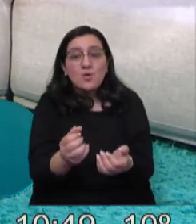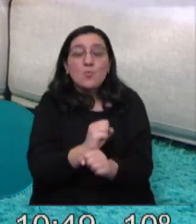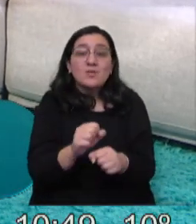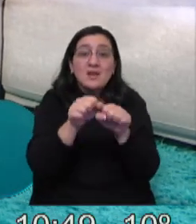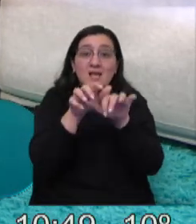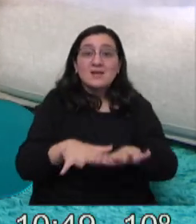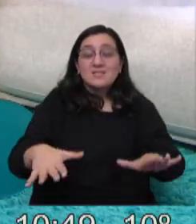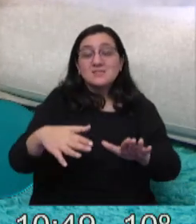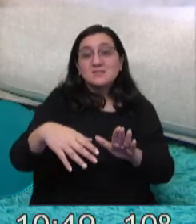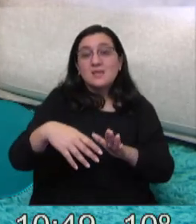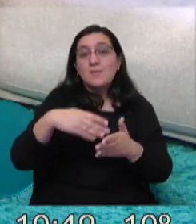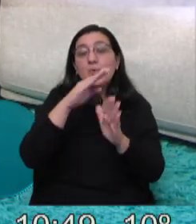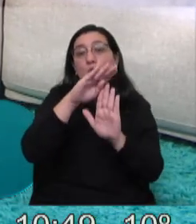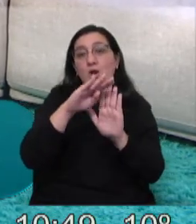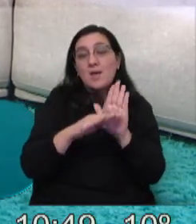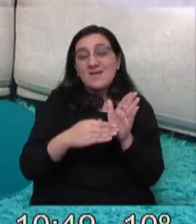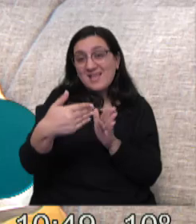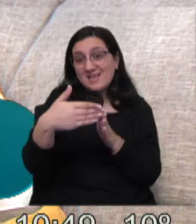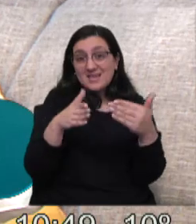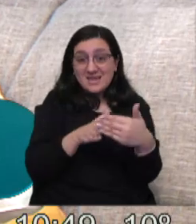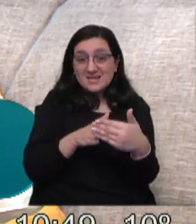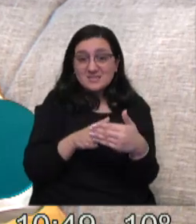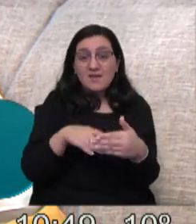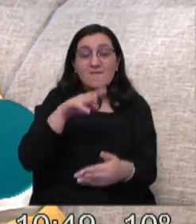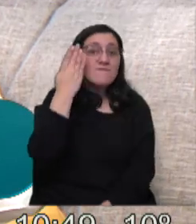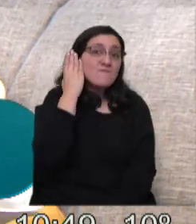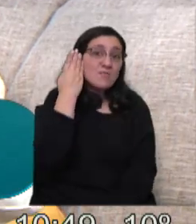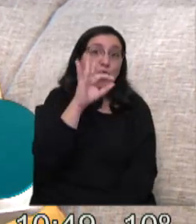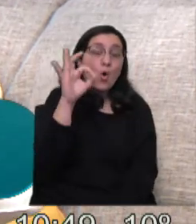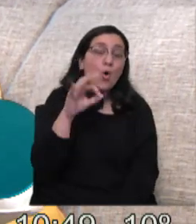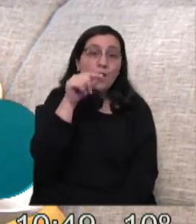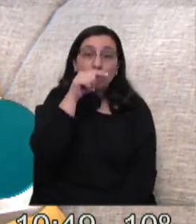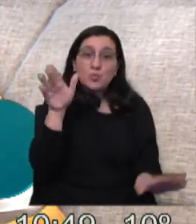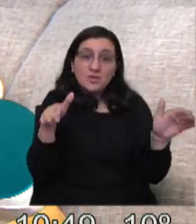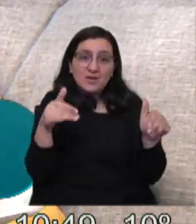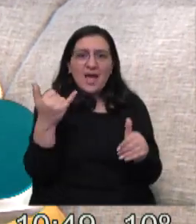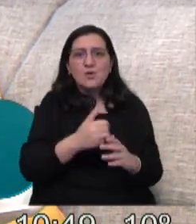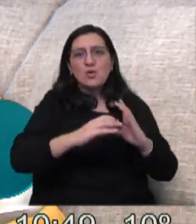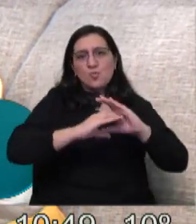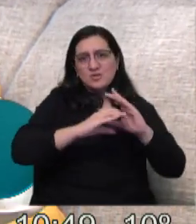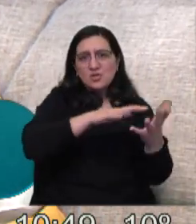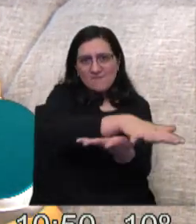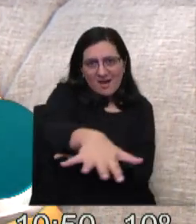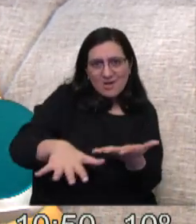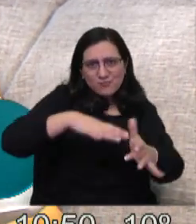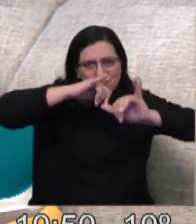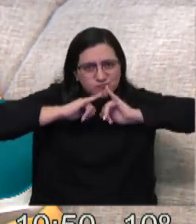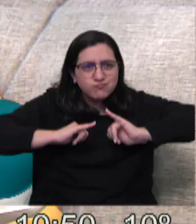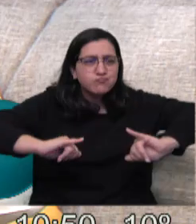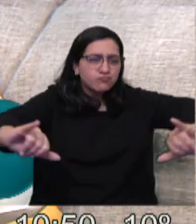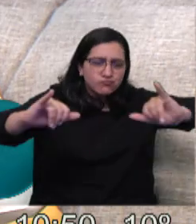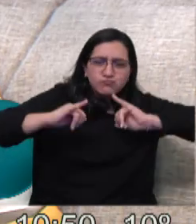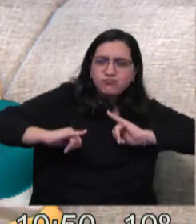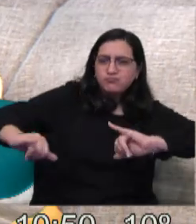redes de Esquinas, en Facebook y en Twitter. Y bueno, y en realidad hay una comunicación barrial también propia del